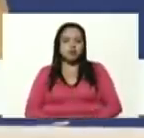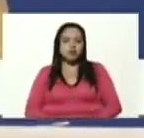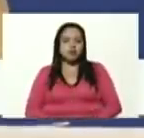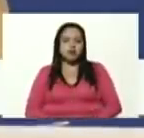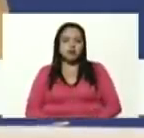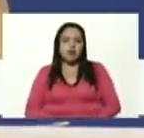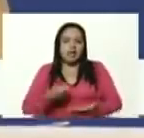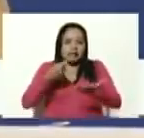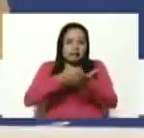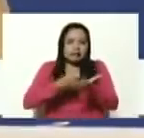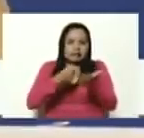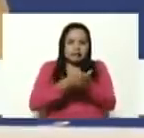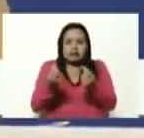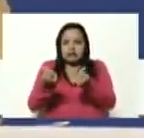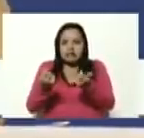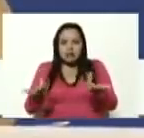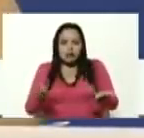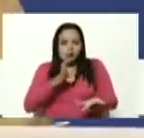Constante y sonante.